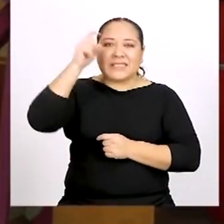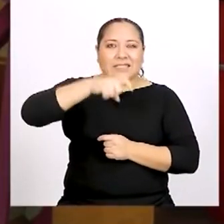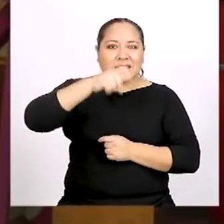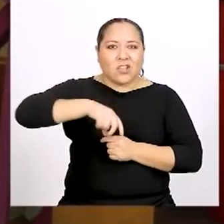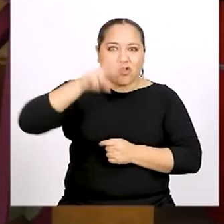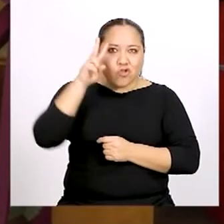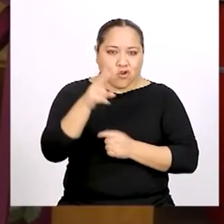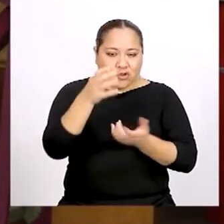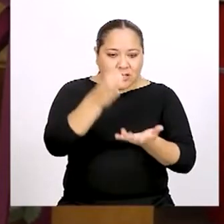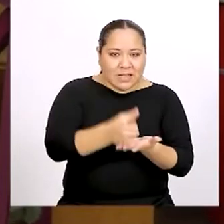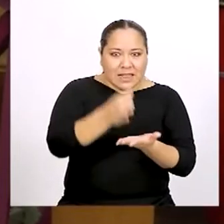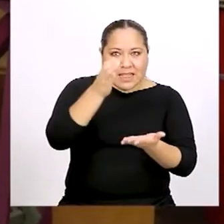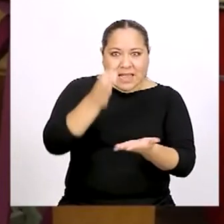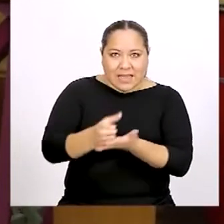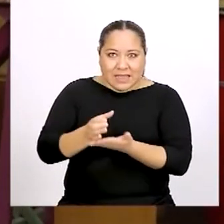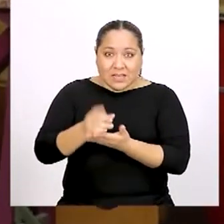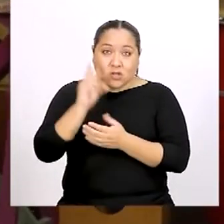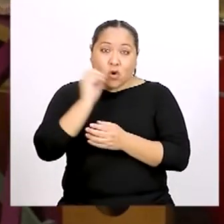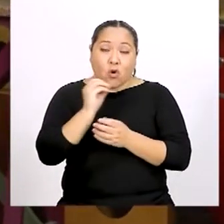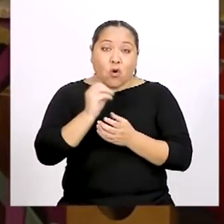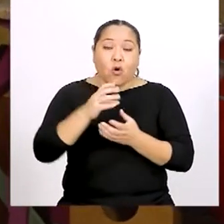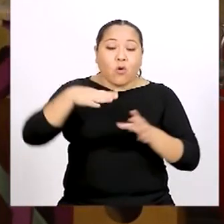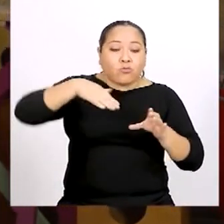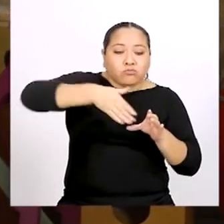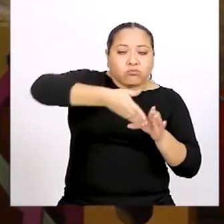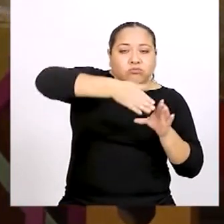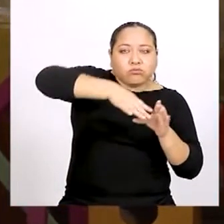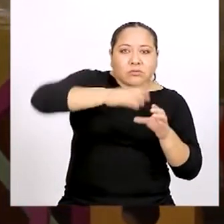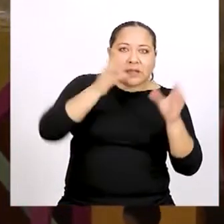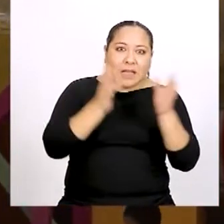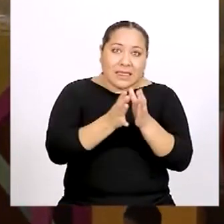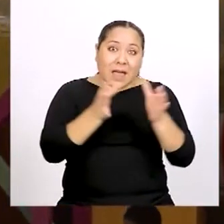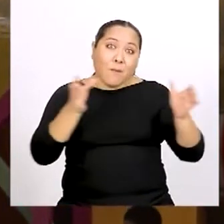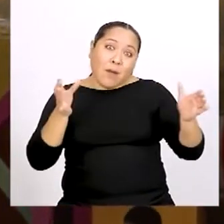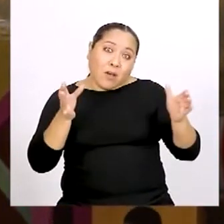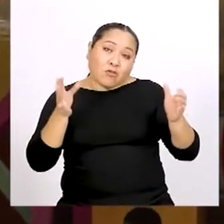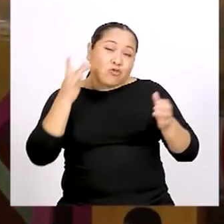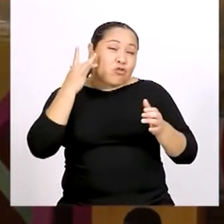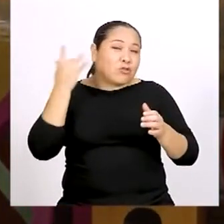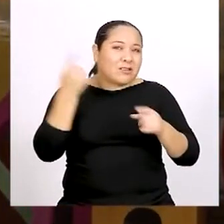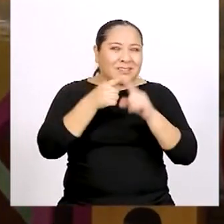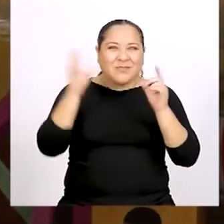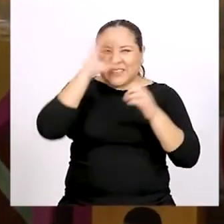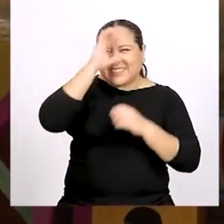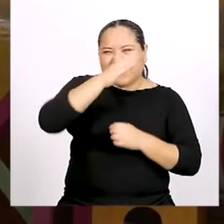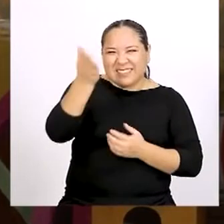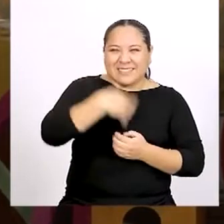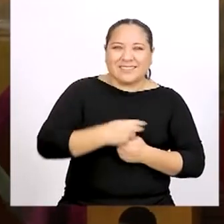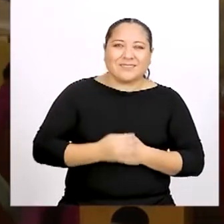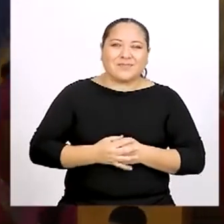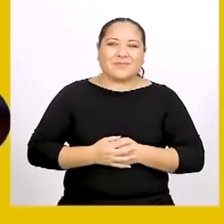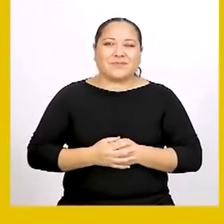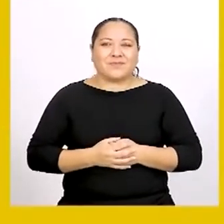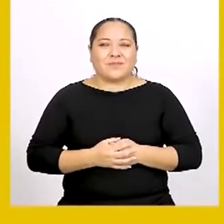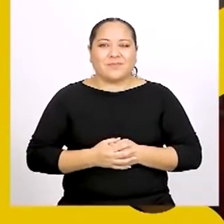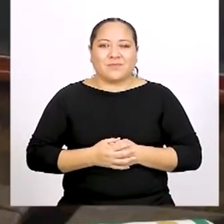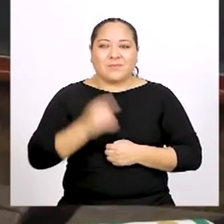Entonces, necesitamos dos latas o envases de plástico que tengan tamaños y sonidos diferentes. ¡Vamos a